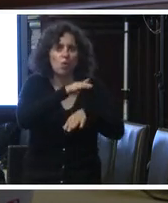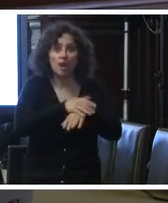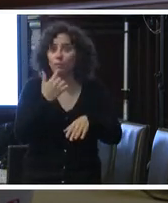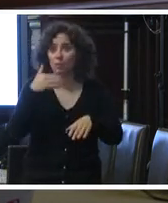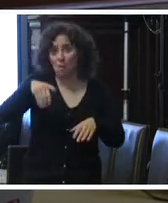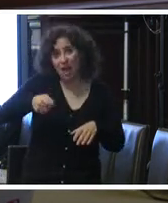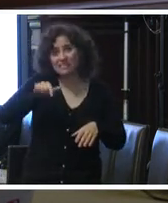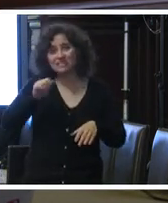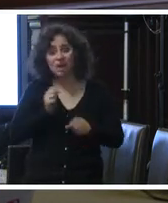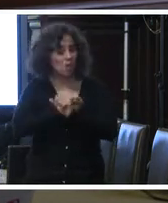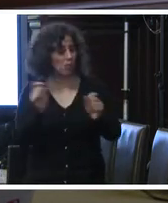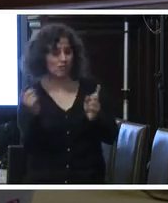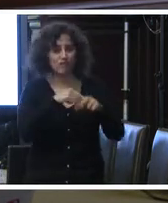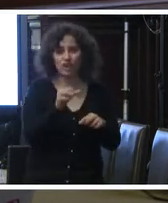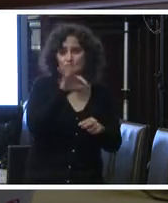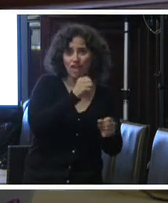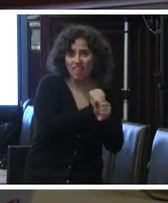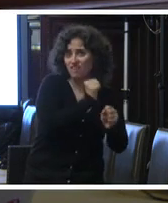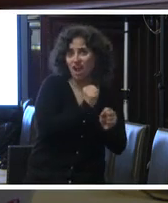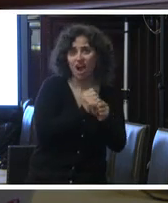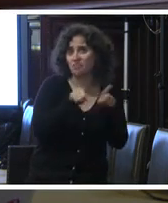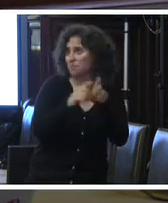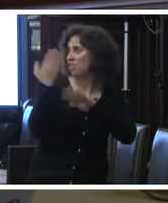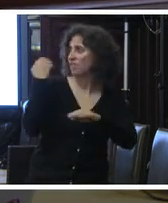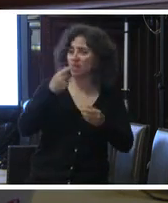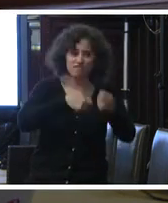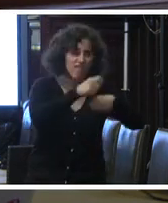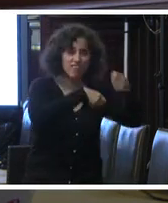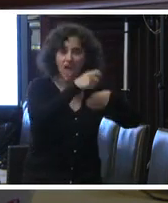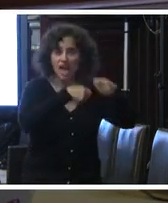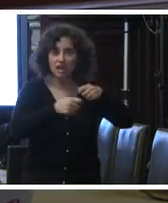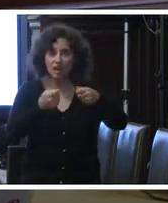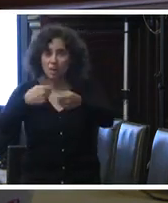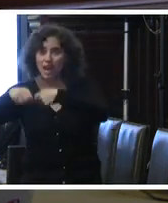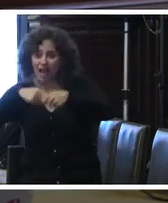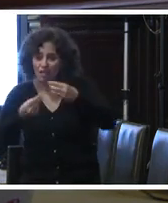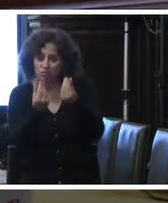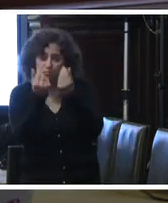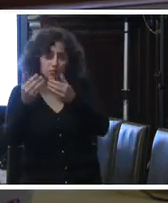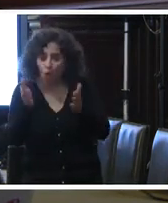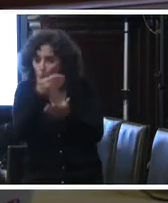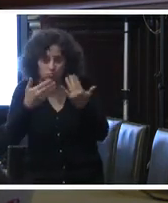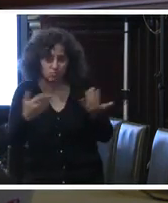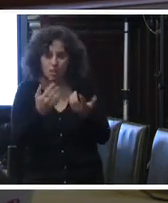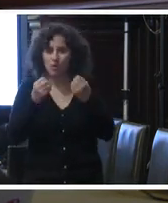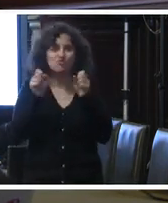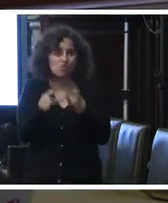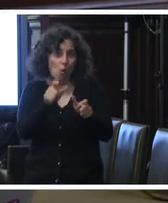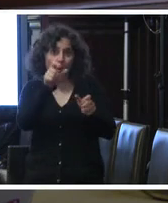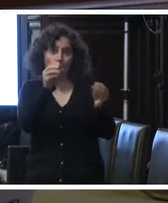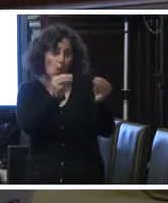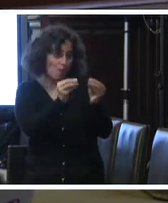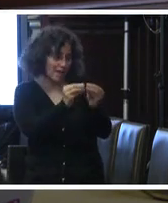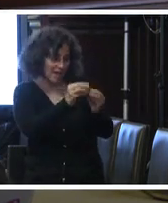este momento, volver a sus labores cotidianas como era, vender sus productos en el mercado, porque la propia gente, la comunidad que